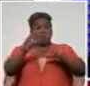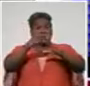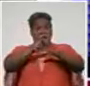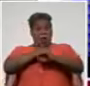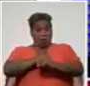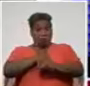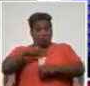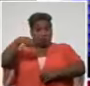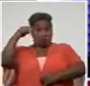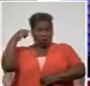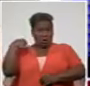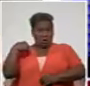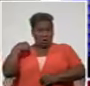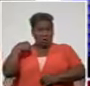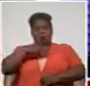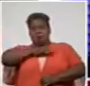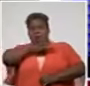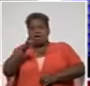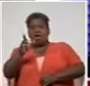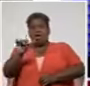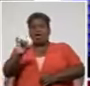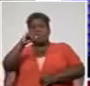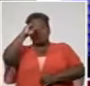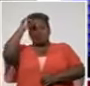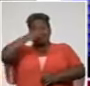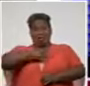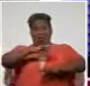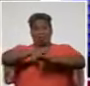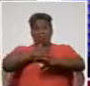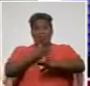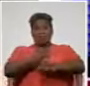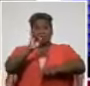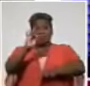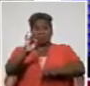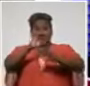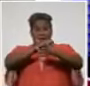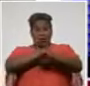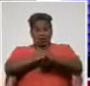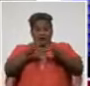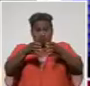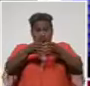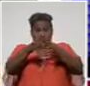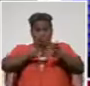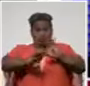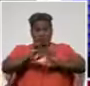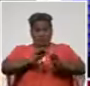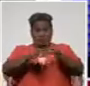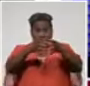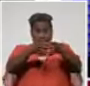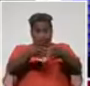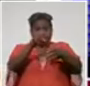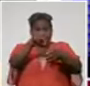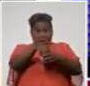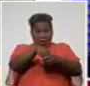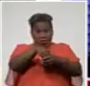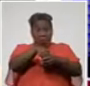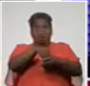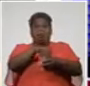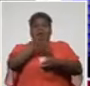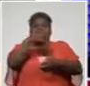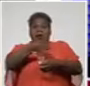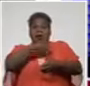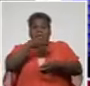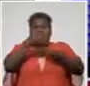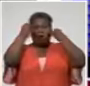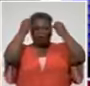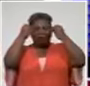movernos a la Lisa en horas ya después de las 7 de la noche, al Consejo de Defensa, en un análisis que hicimos convocado por el presidente y el vicepresidente